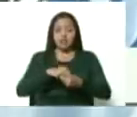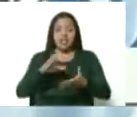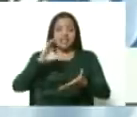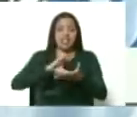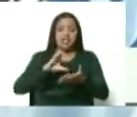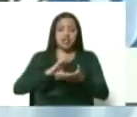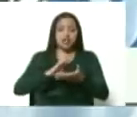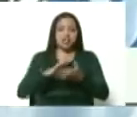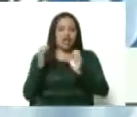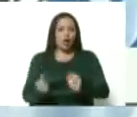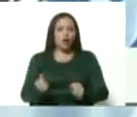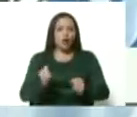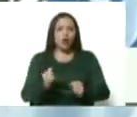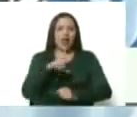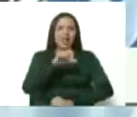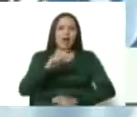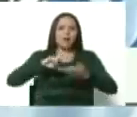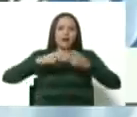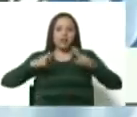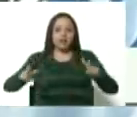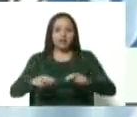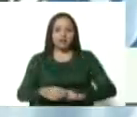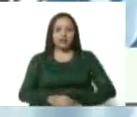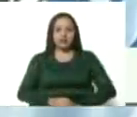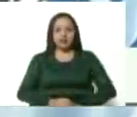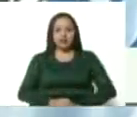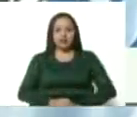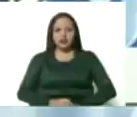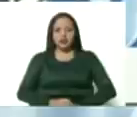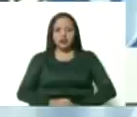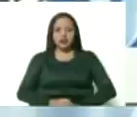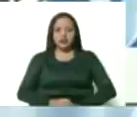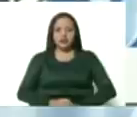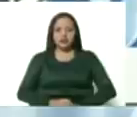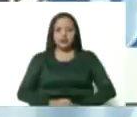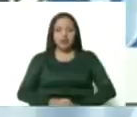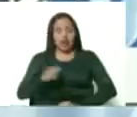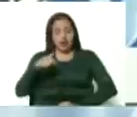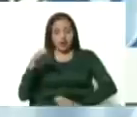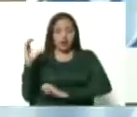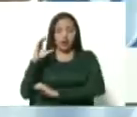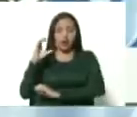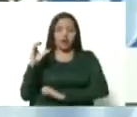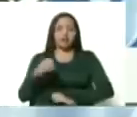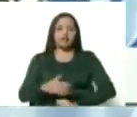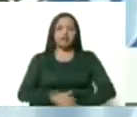Paz, en California Norte.